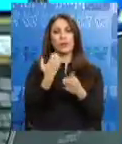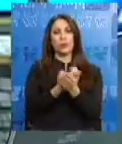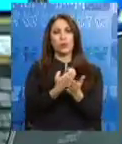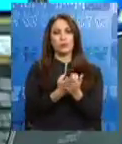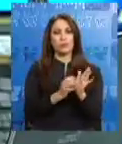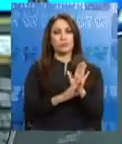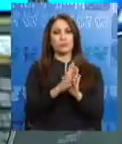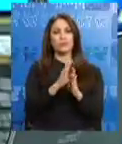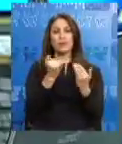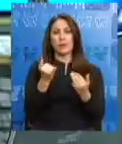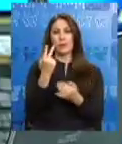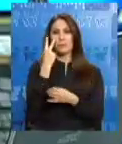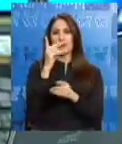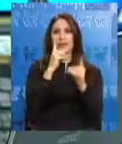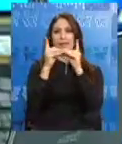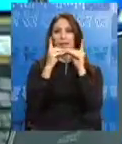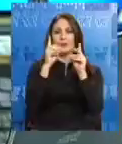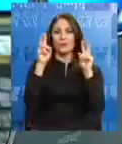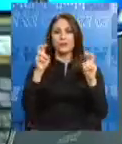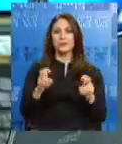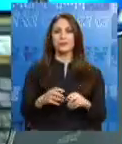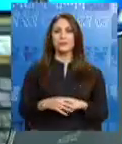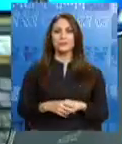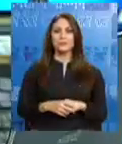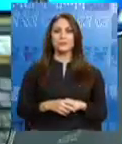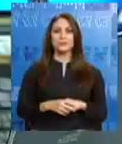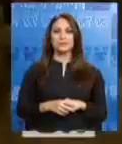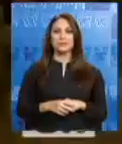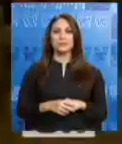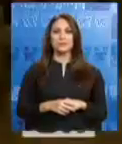economía. Aquí parte del diálogo.